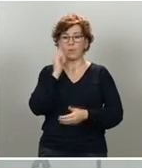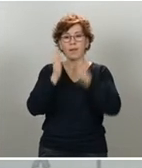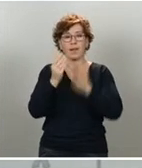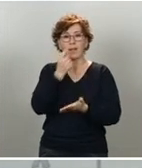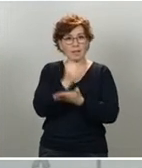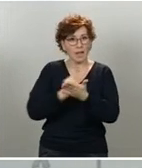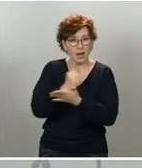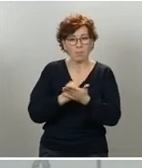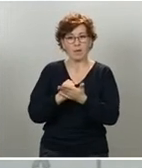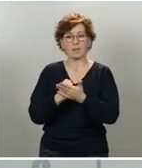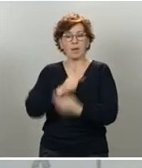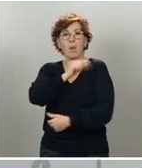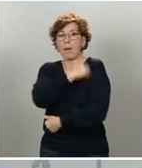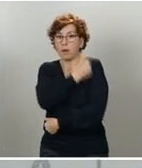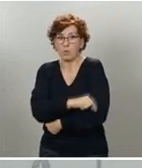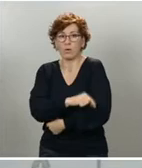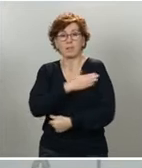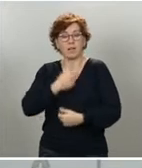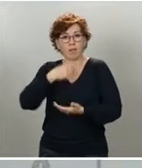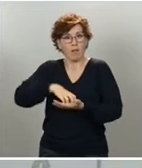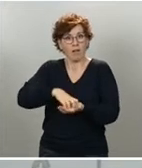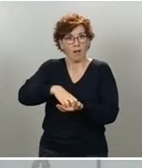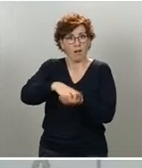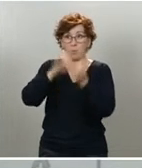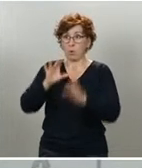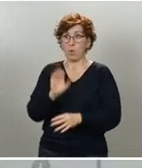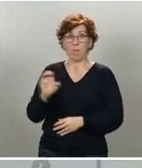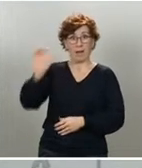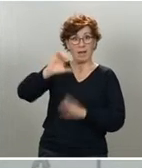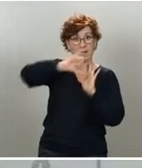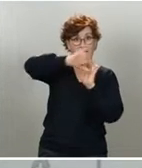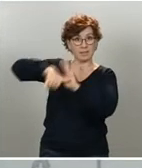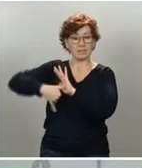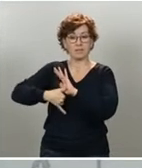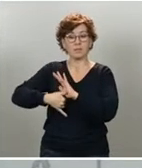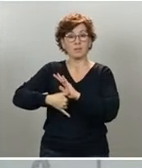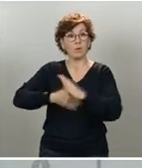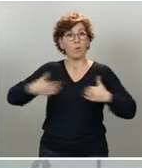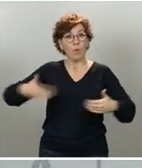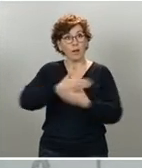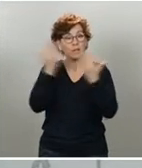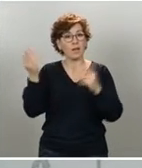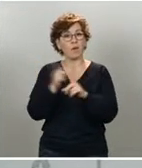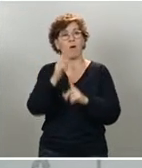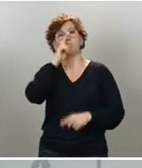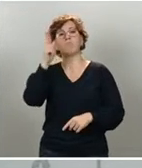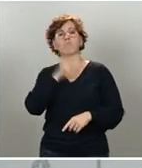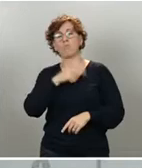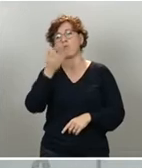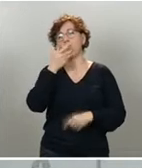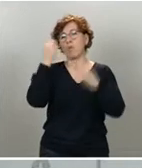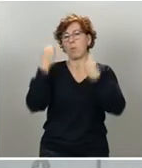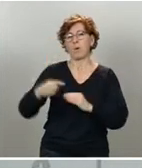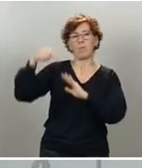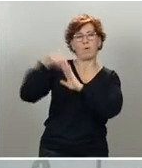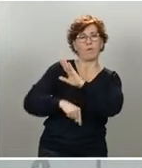entorno. Quien presuma de conocer todo sobre el virus y sobre los métodos para combatirlo no está diciendo la verdad. Y además